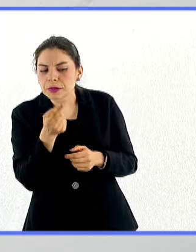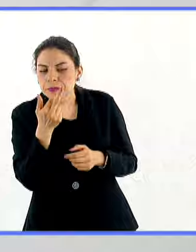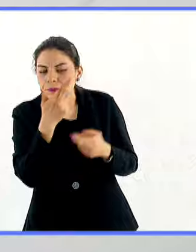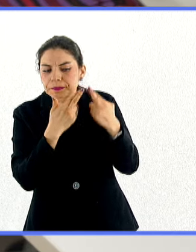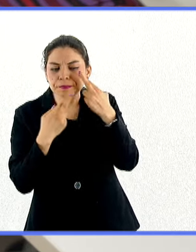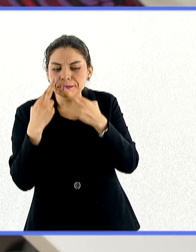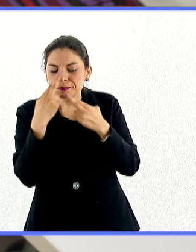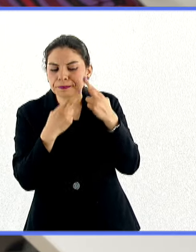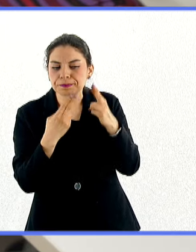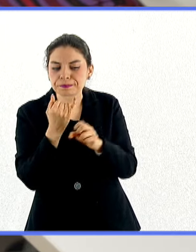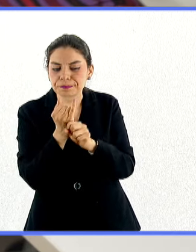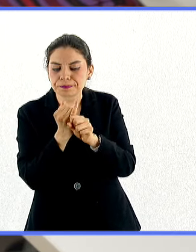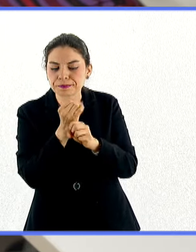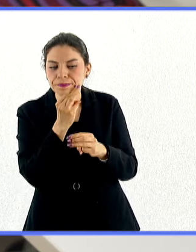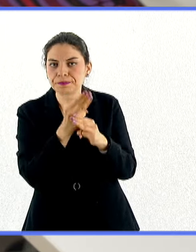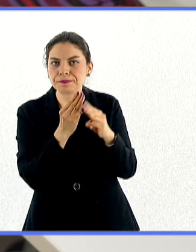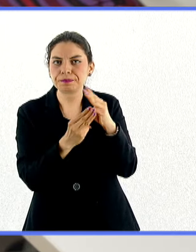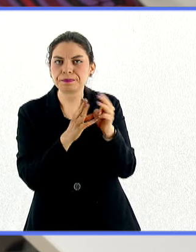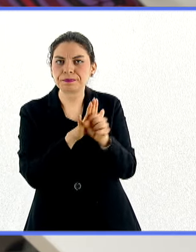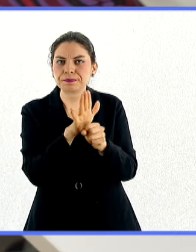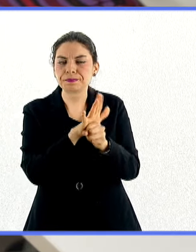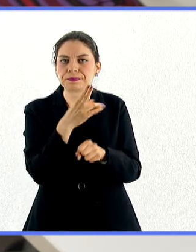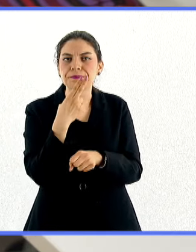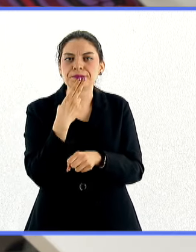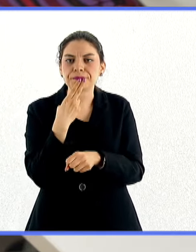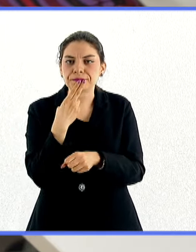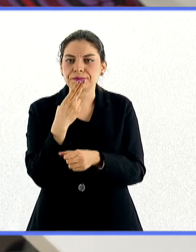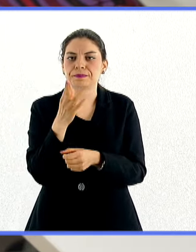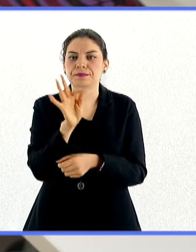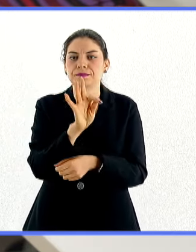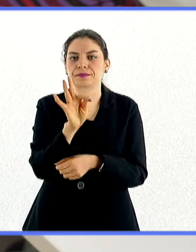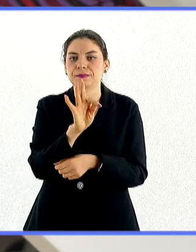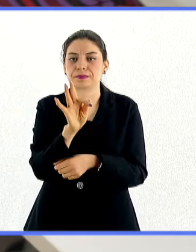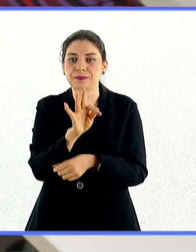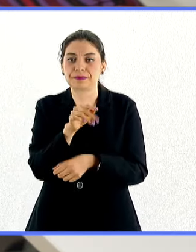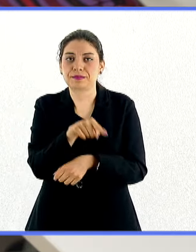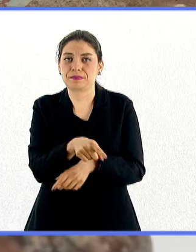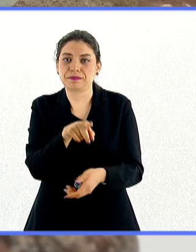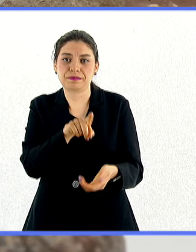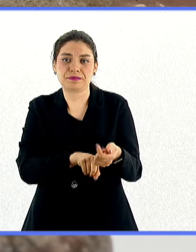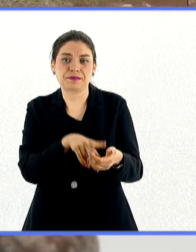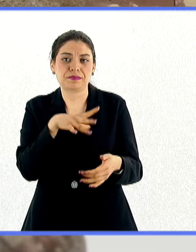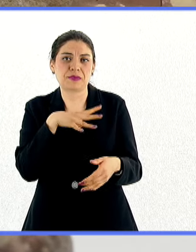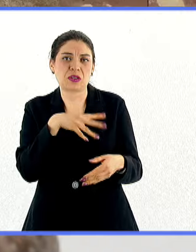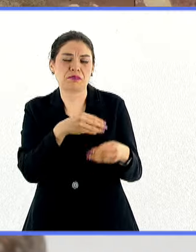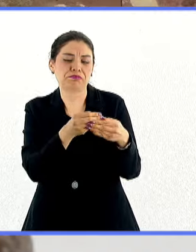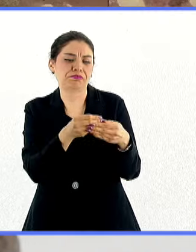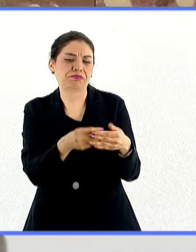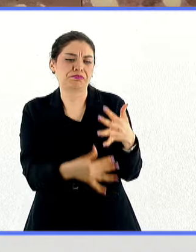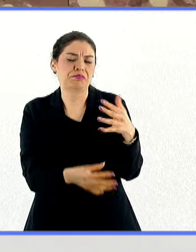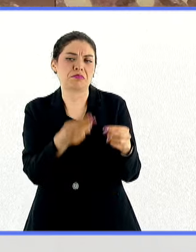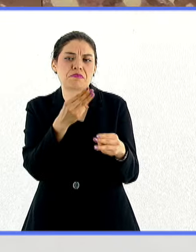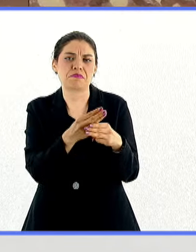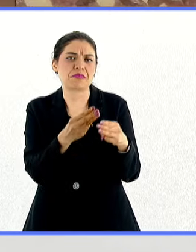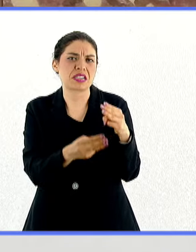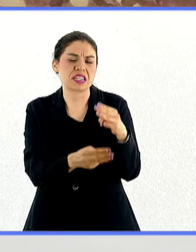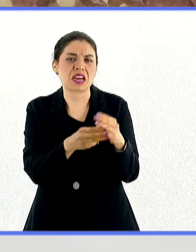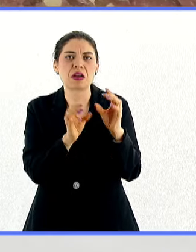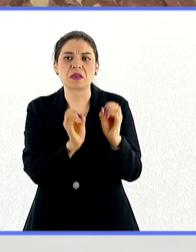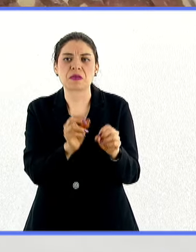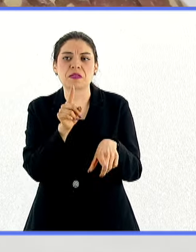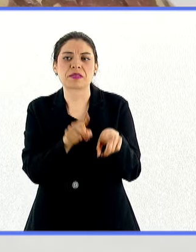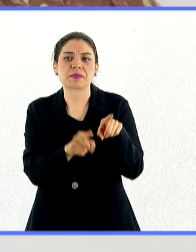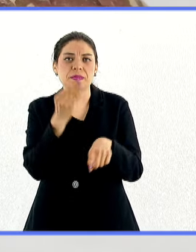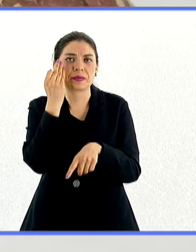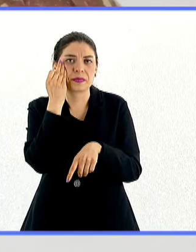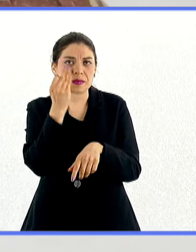hechos. Esos objetos pueden ser de una diversidad enorme en cuanto a temporalidades, en cuanto a materiales, en